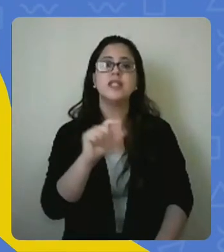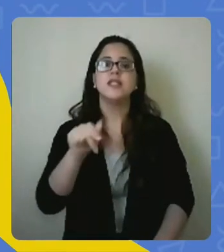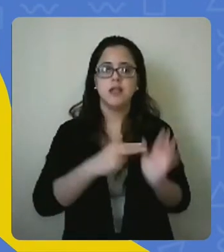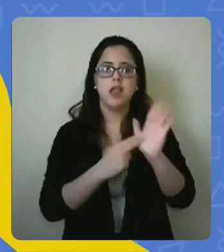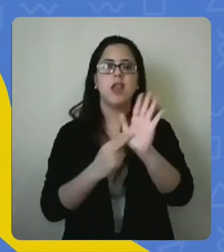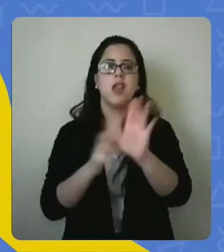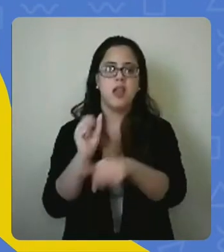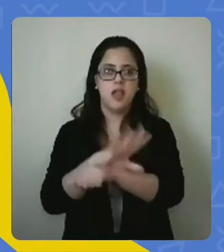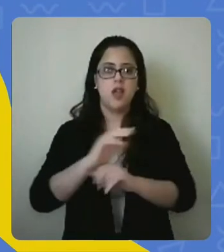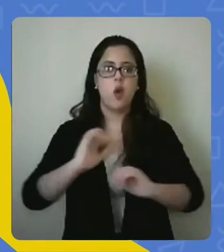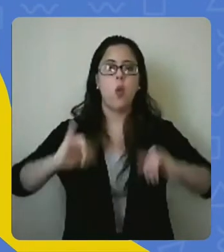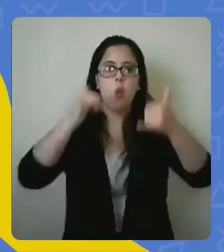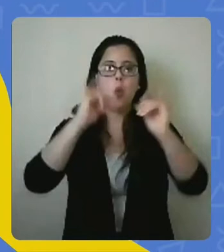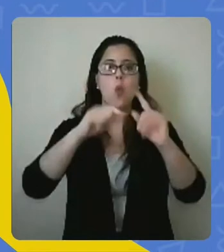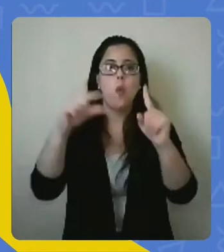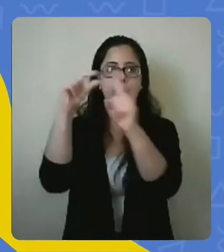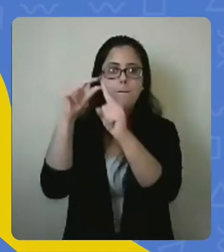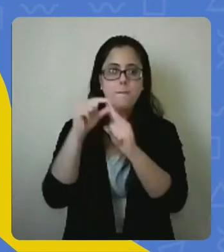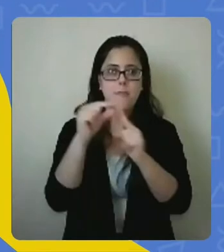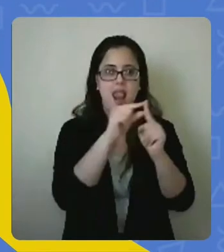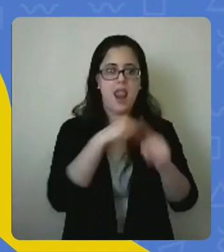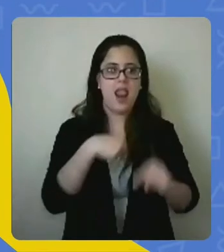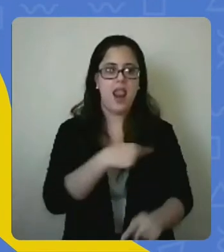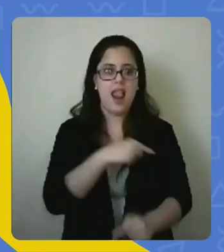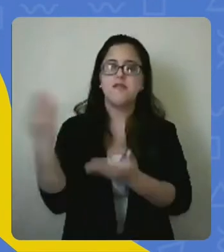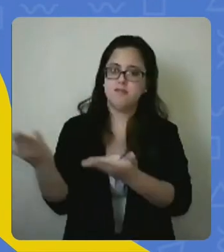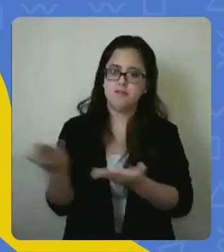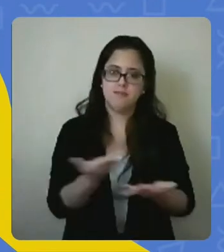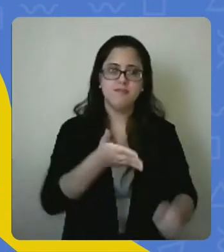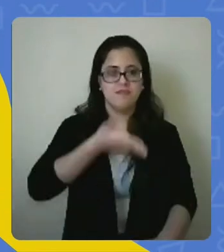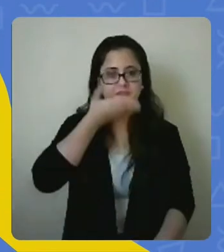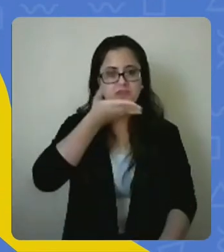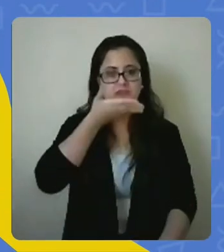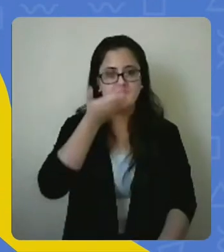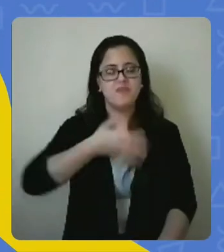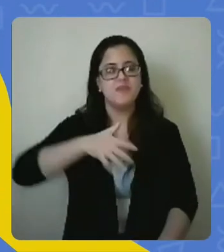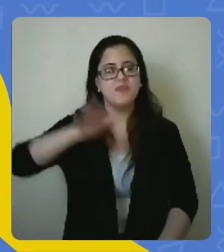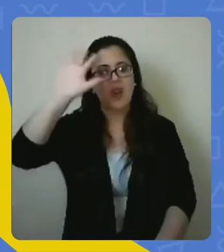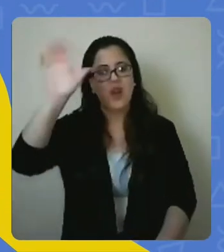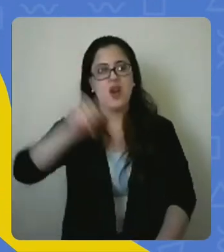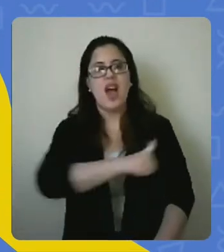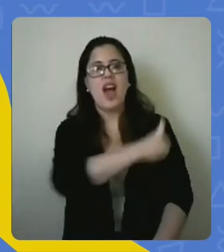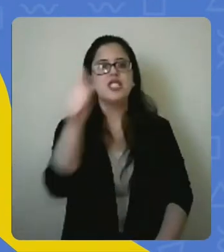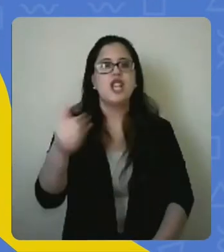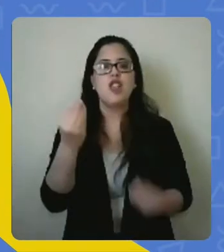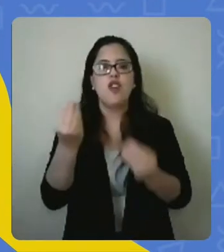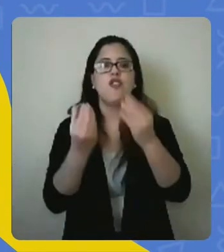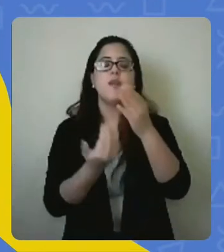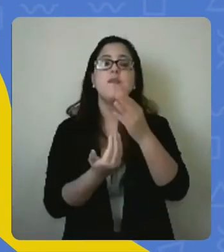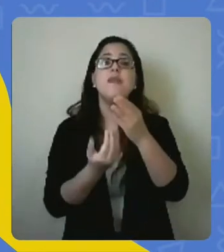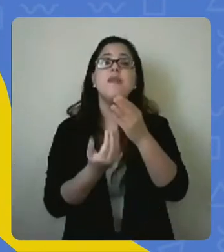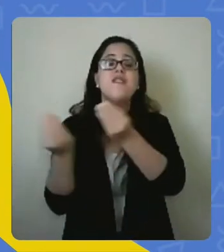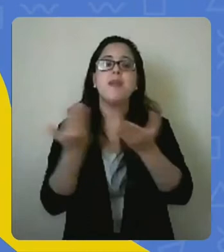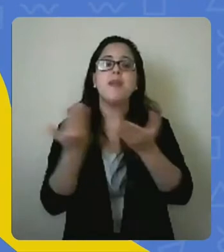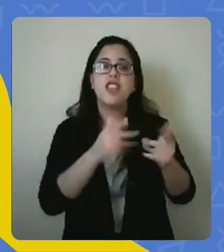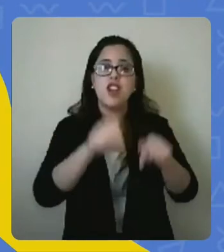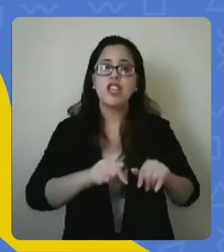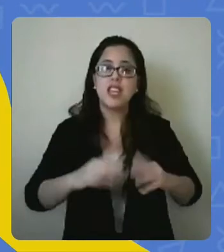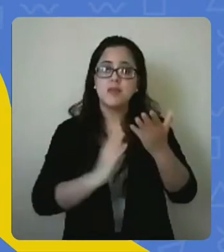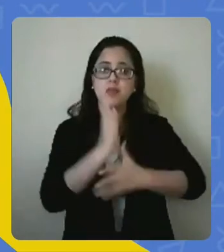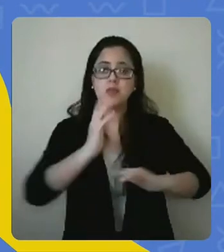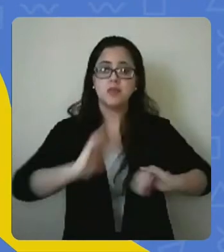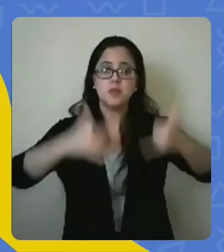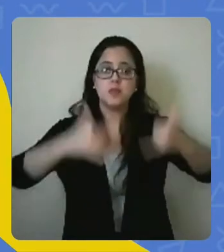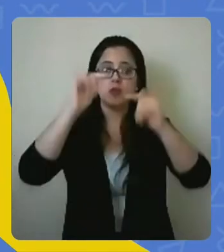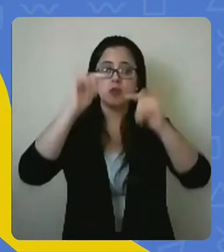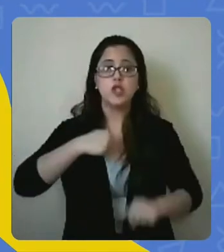Juega Palabras. Adelante, Vicky. Hola a todos, bienvenidos a este lanzamiento de nuestros juegos. Yo